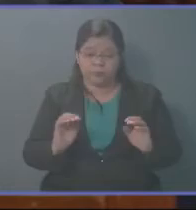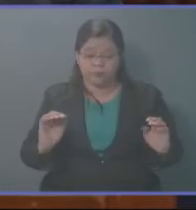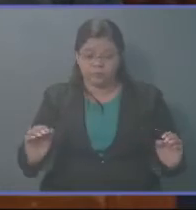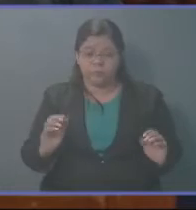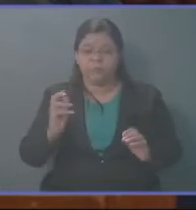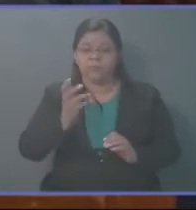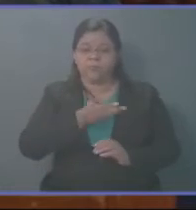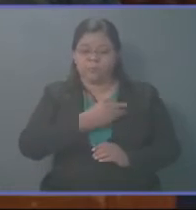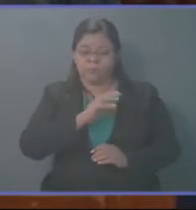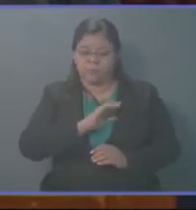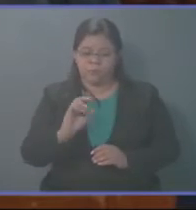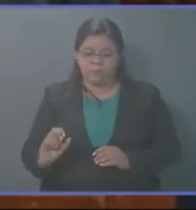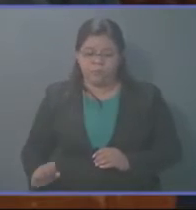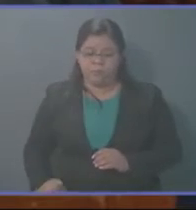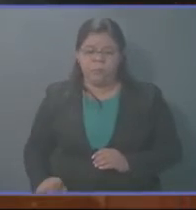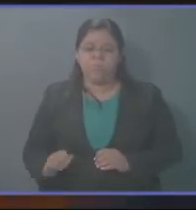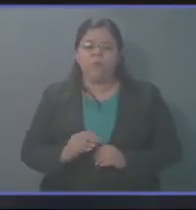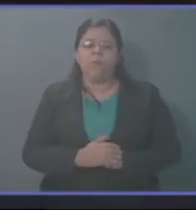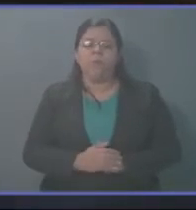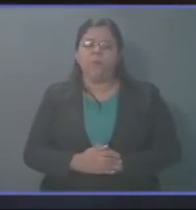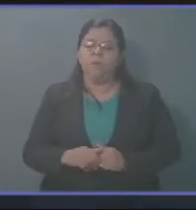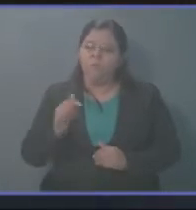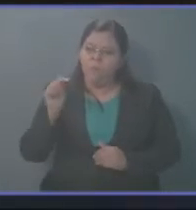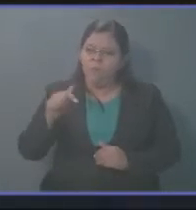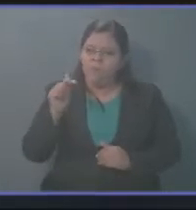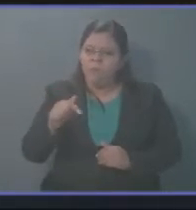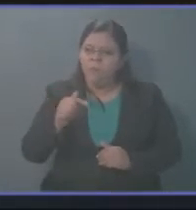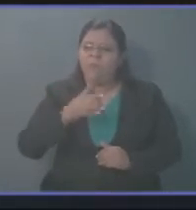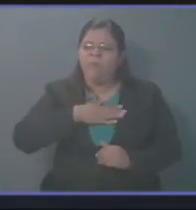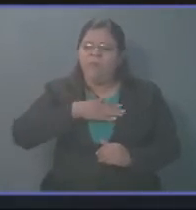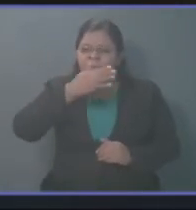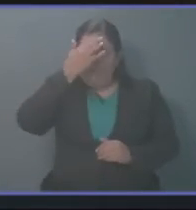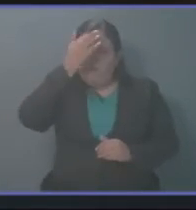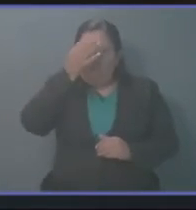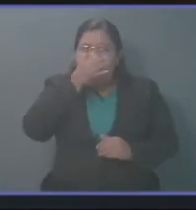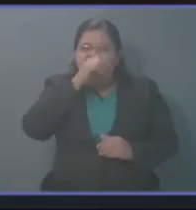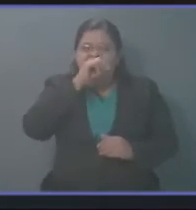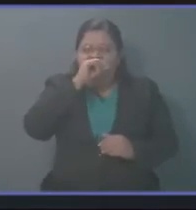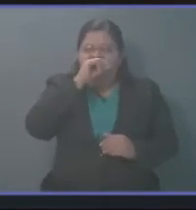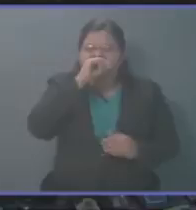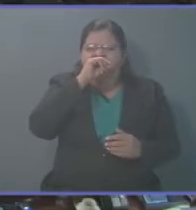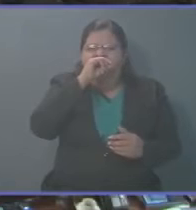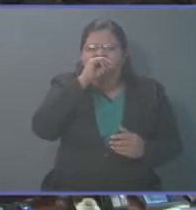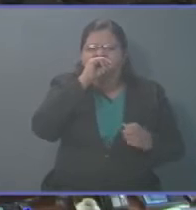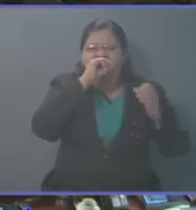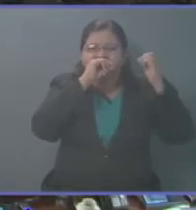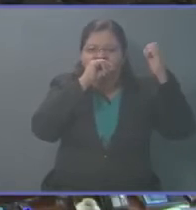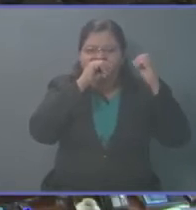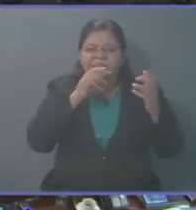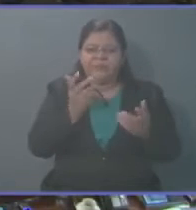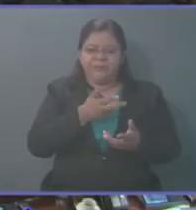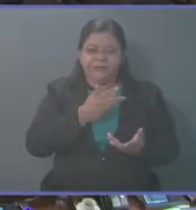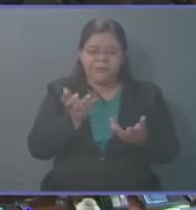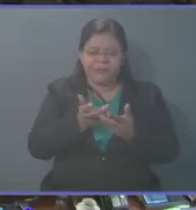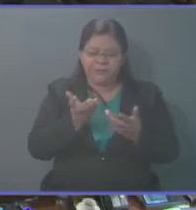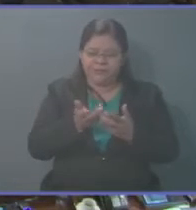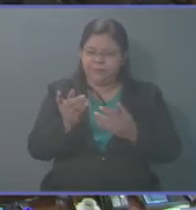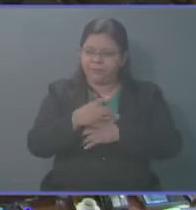querido El Salvador. En ese sentido, creo que es importante, compañeros diputados,